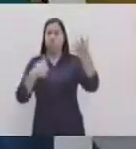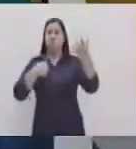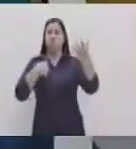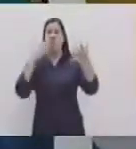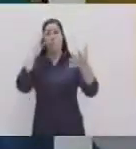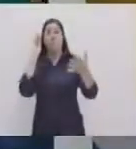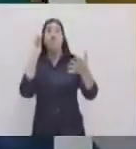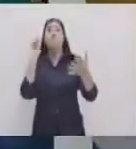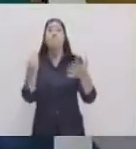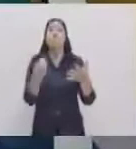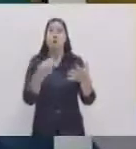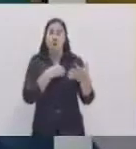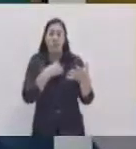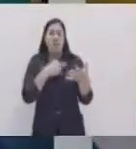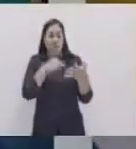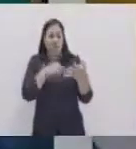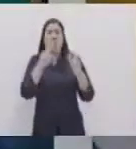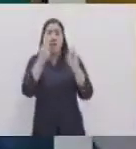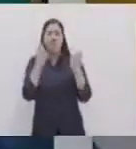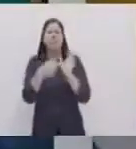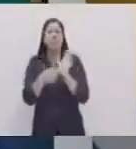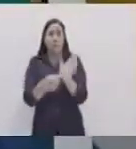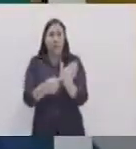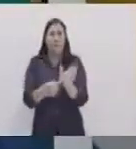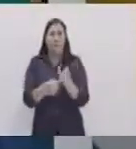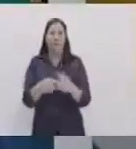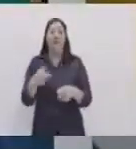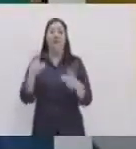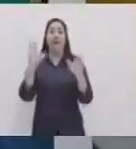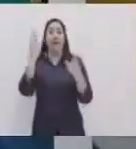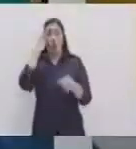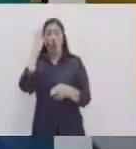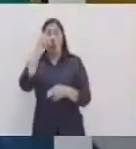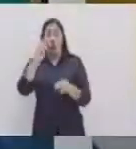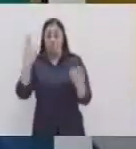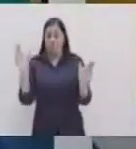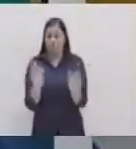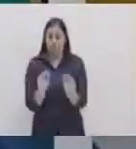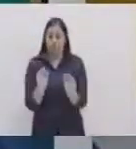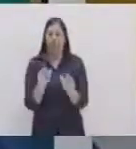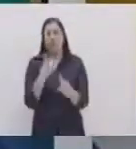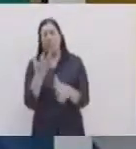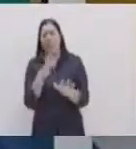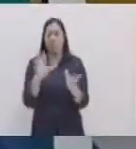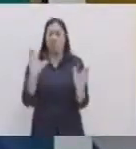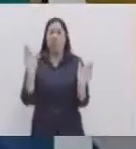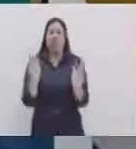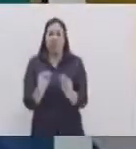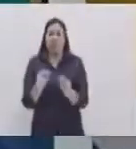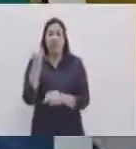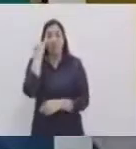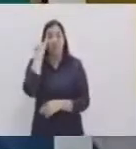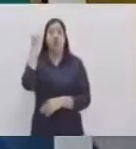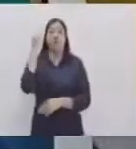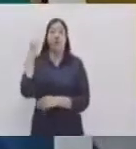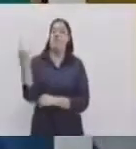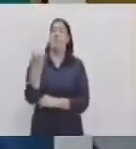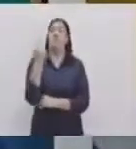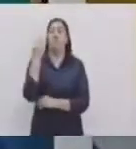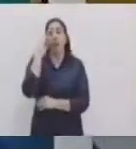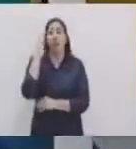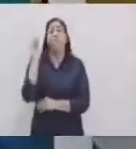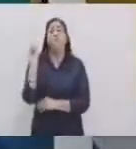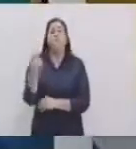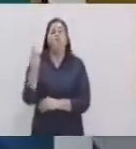qué queríamos presentar el tema y nuestros argumentos. Y en la conclusión, un resumen o las ideas principales del por